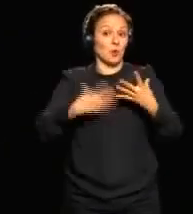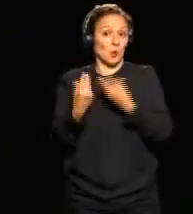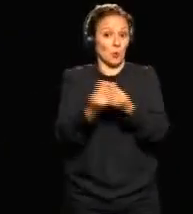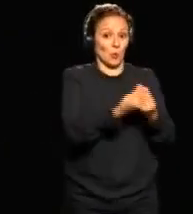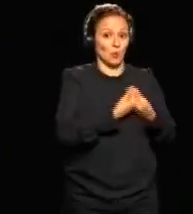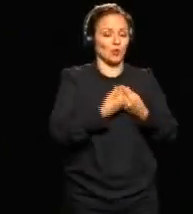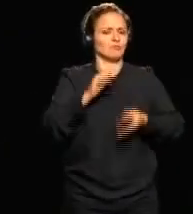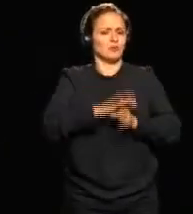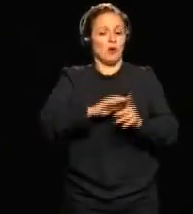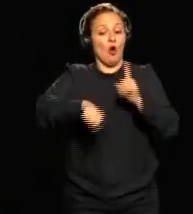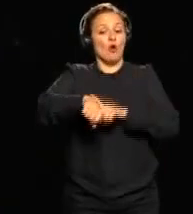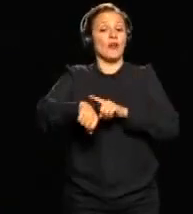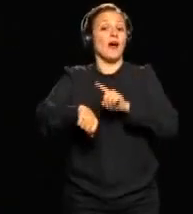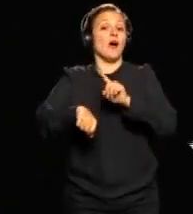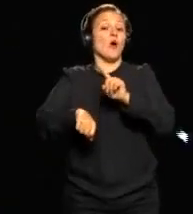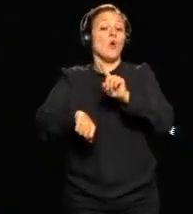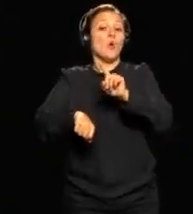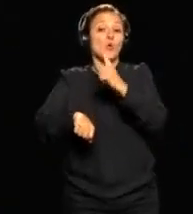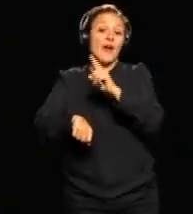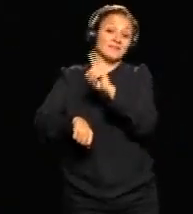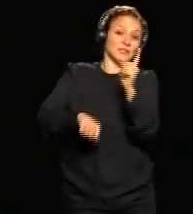ustedes. 1:08 de la madrugada.